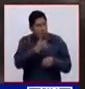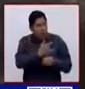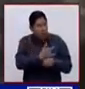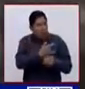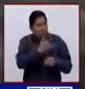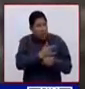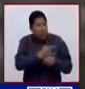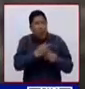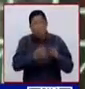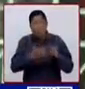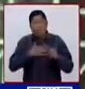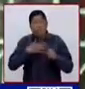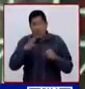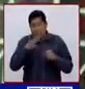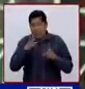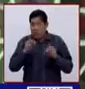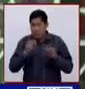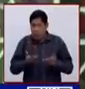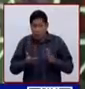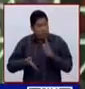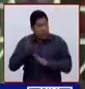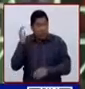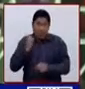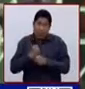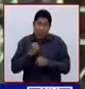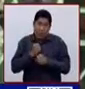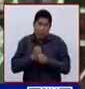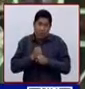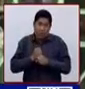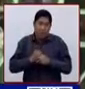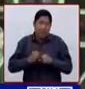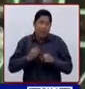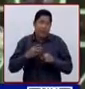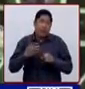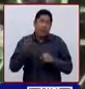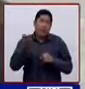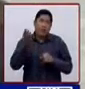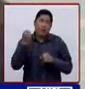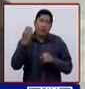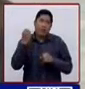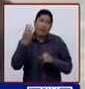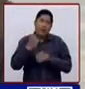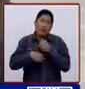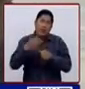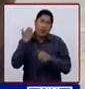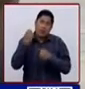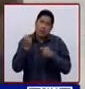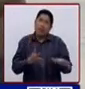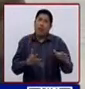de ahí. Y se sale, mi mamá no está aquí, ella se va a trabajar. Mi papá nos ha abandonado hace 14 años atrás.